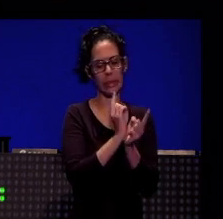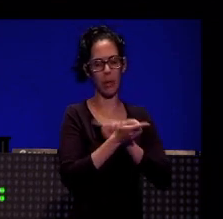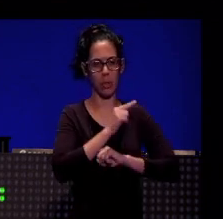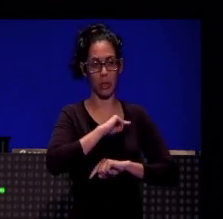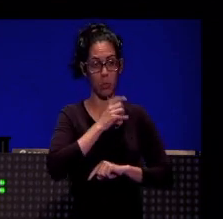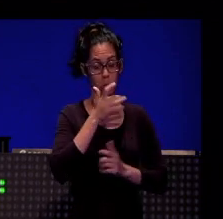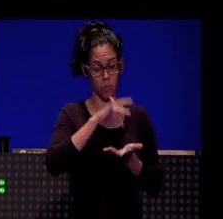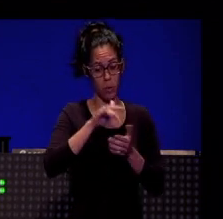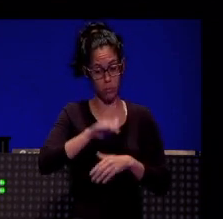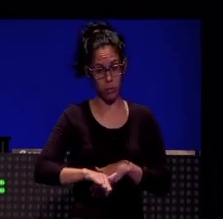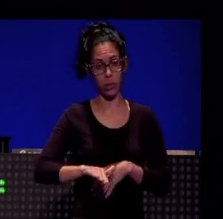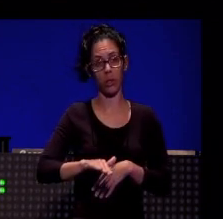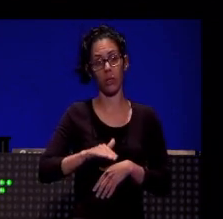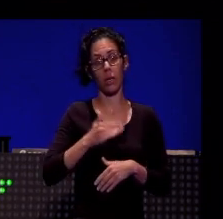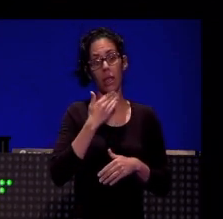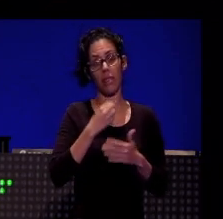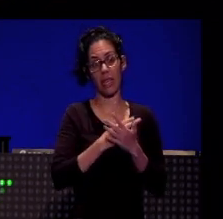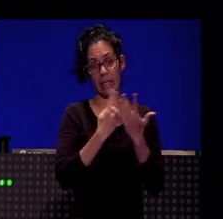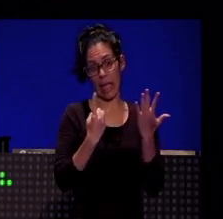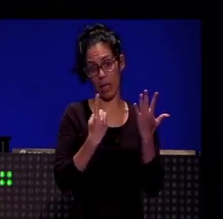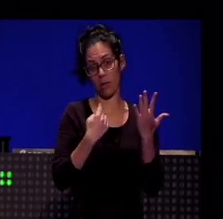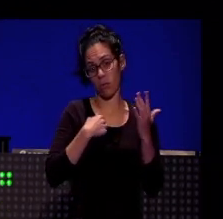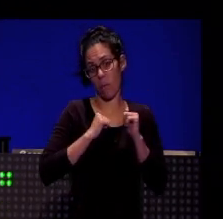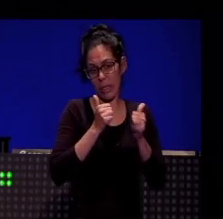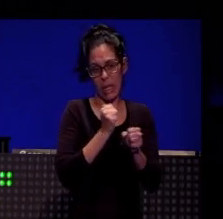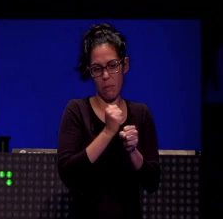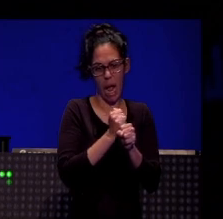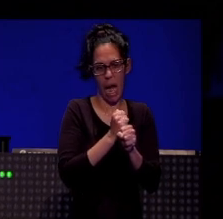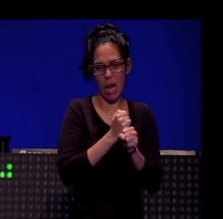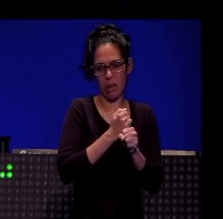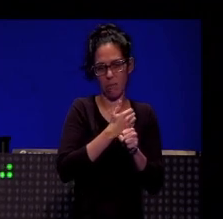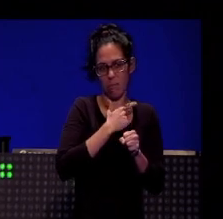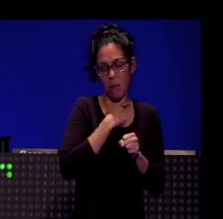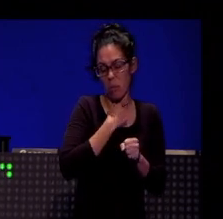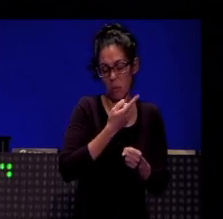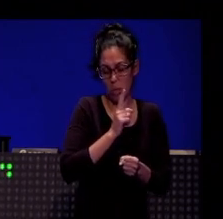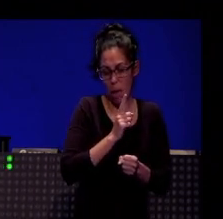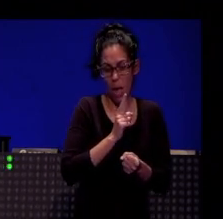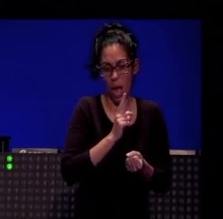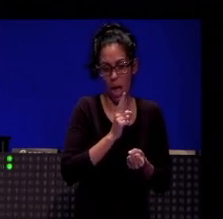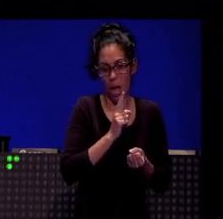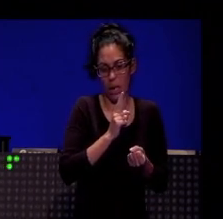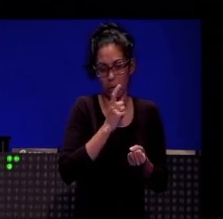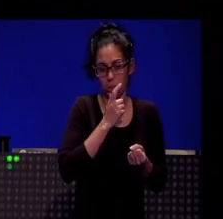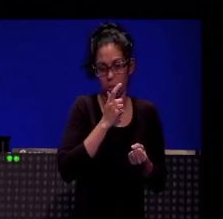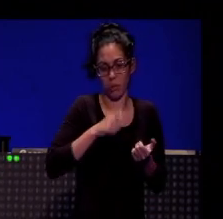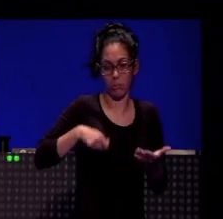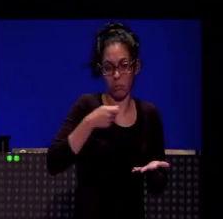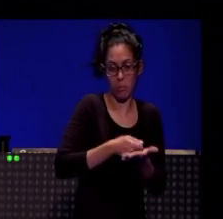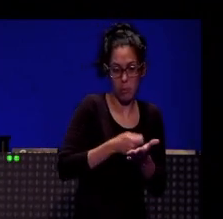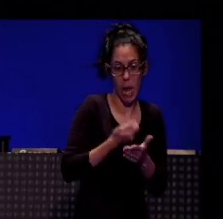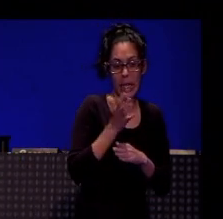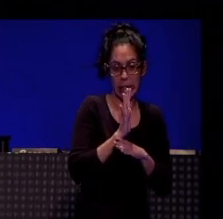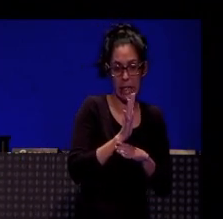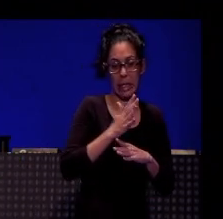yo de pequeña con 16 empecé a trabajar yo era muy así de que no me gustaba que mi madre me tuviera que pagar el cine ni la ropa y entonces hecho de